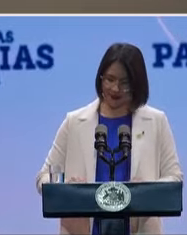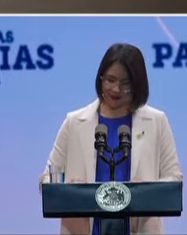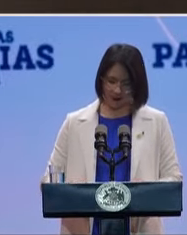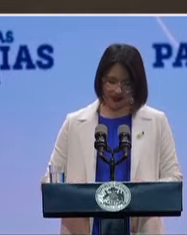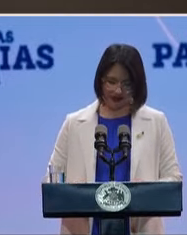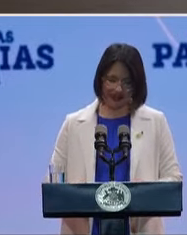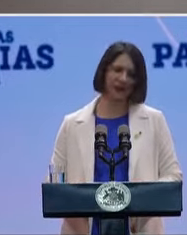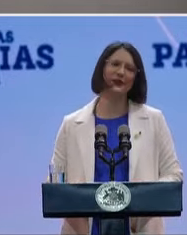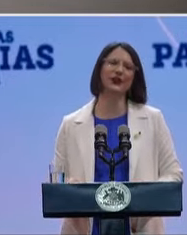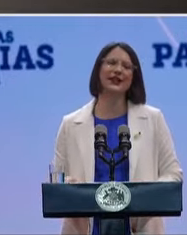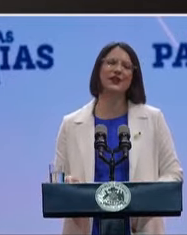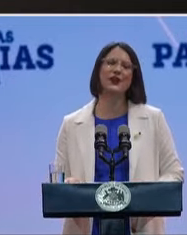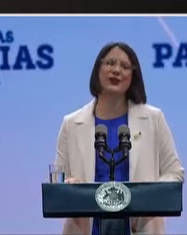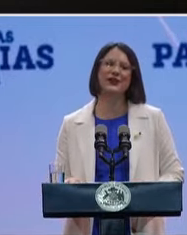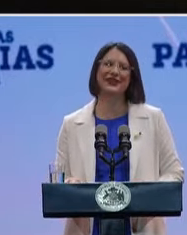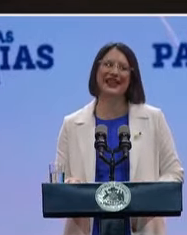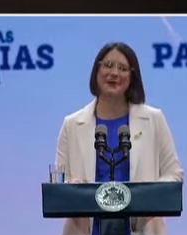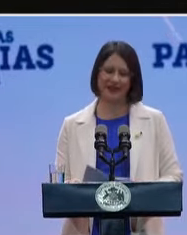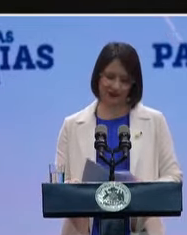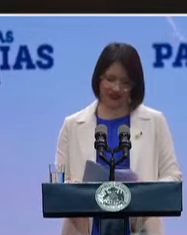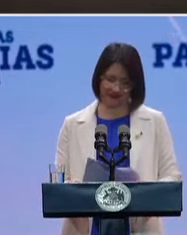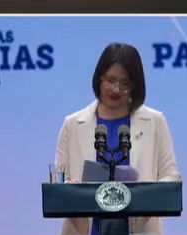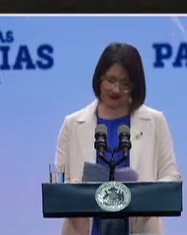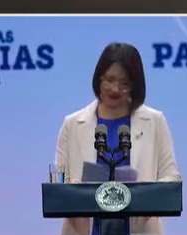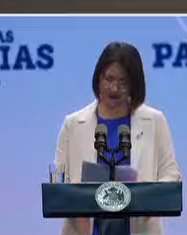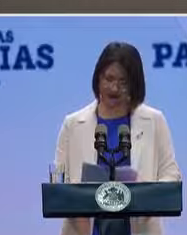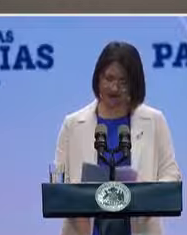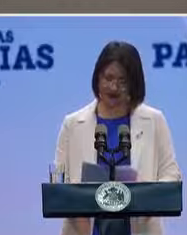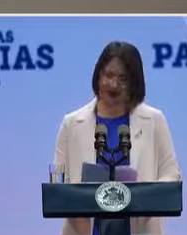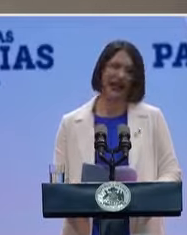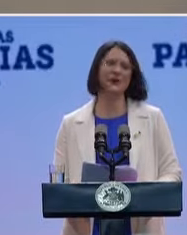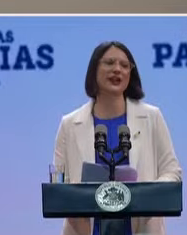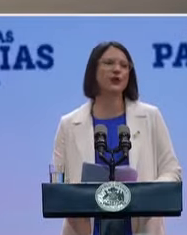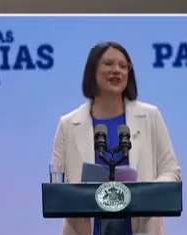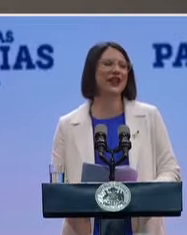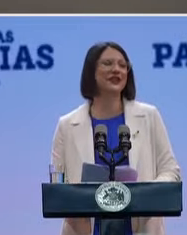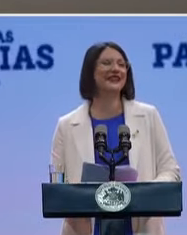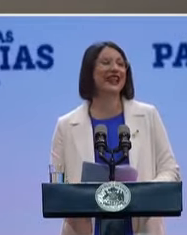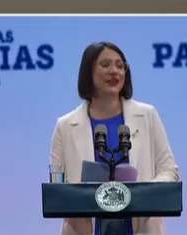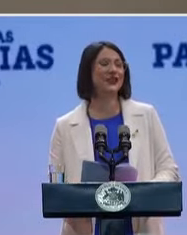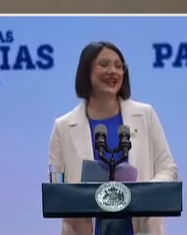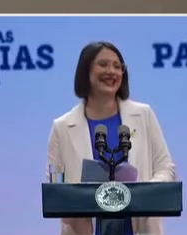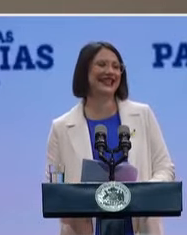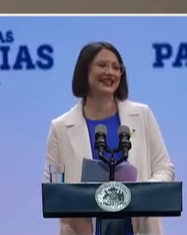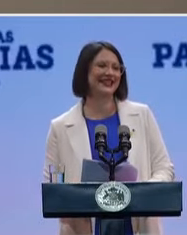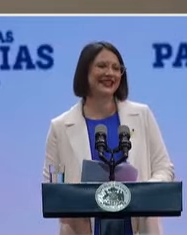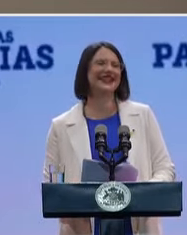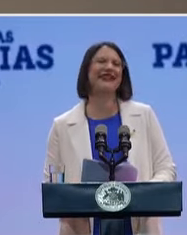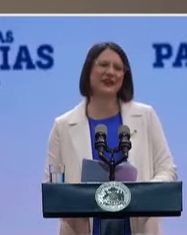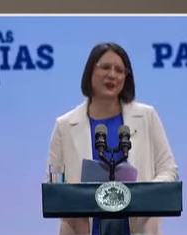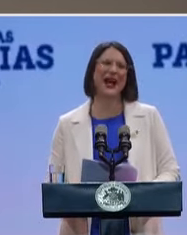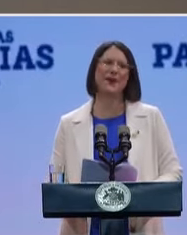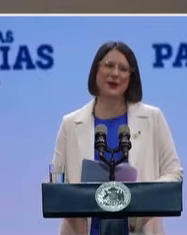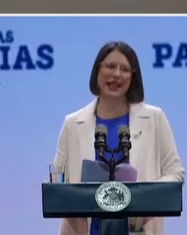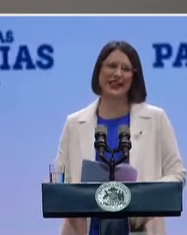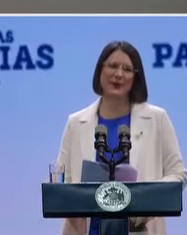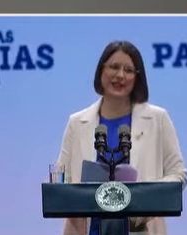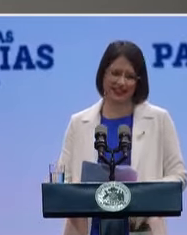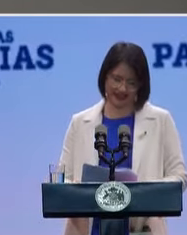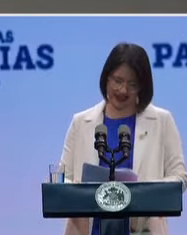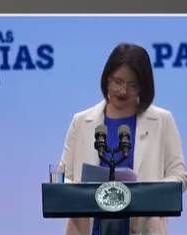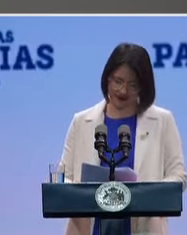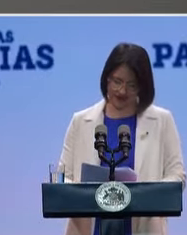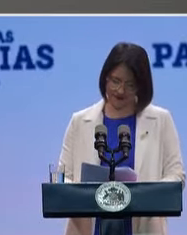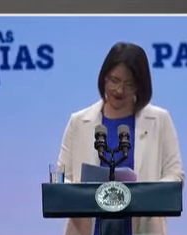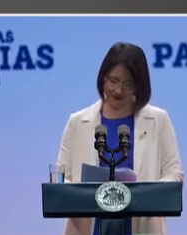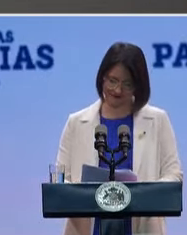de operaciones extensas planificadas con poderoso armamento y un despliegue similar al registrado el 16 de agosto